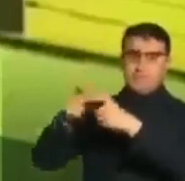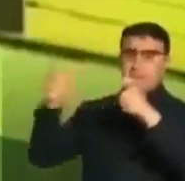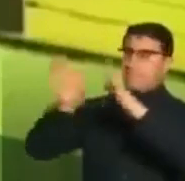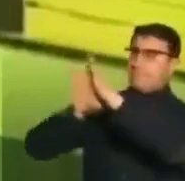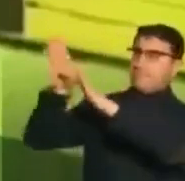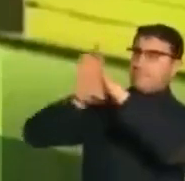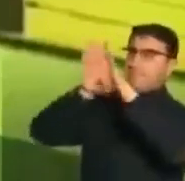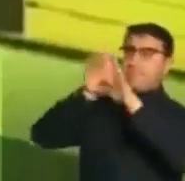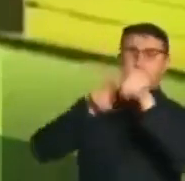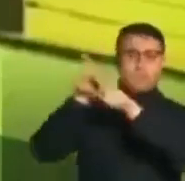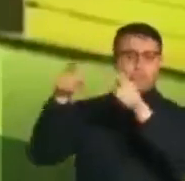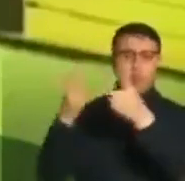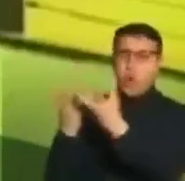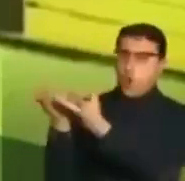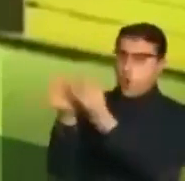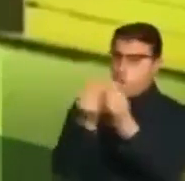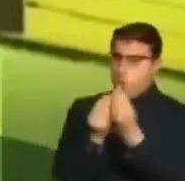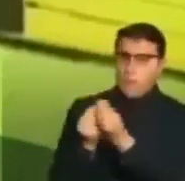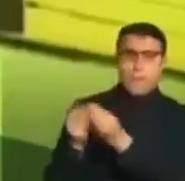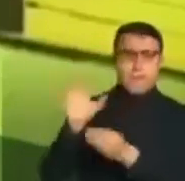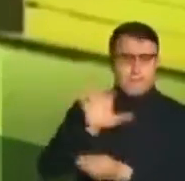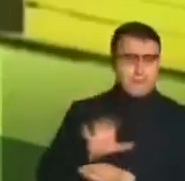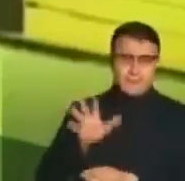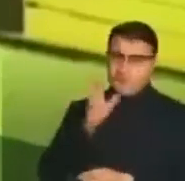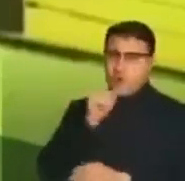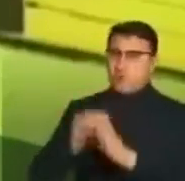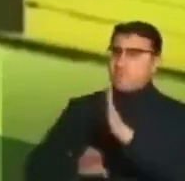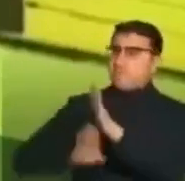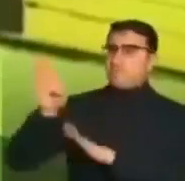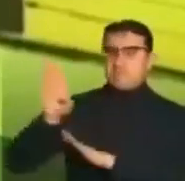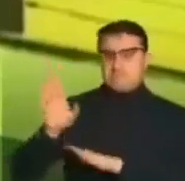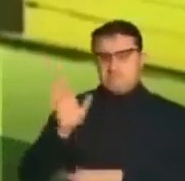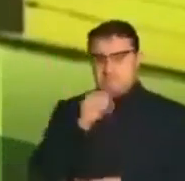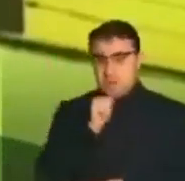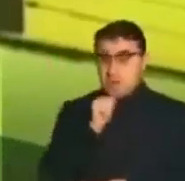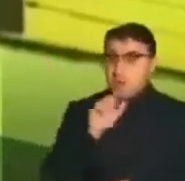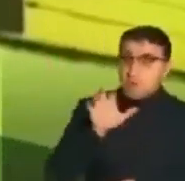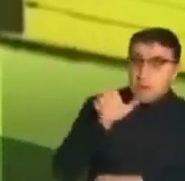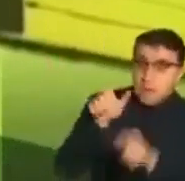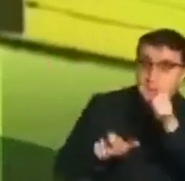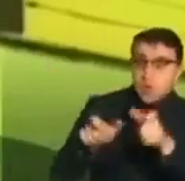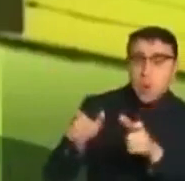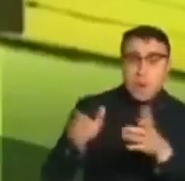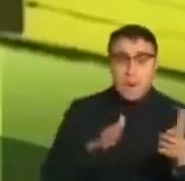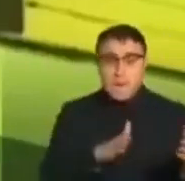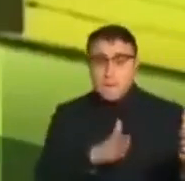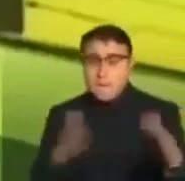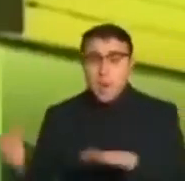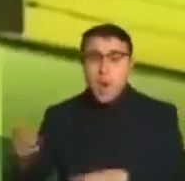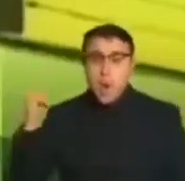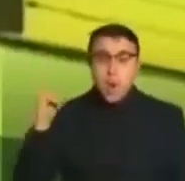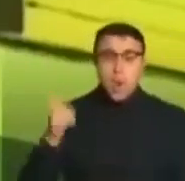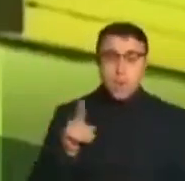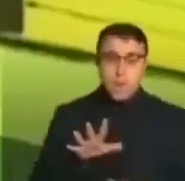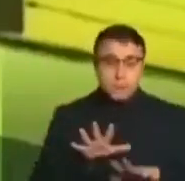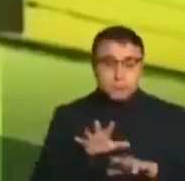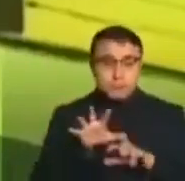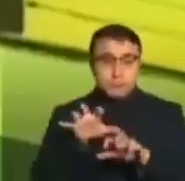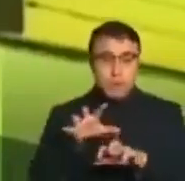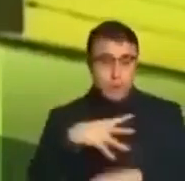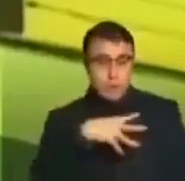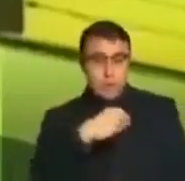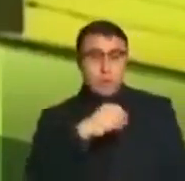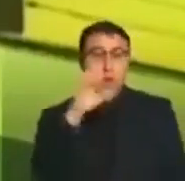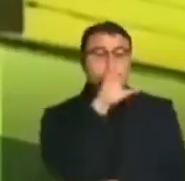desarrollados, con un grupo de países no desarrollados, la tasa de mortalidad de cáncer por mama en